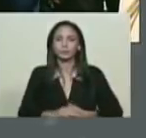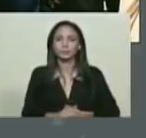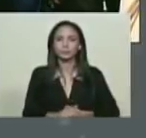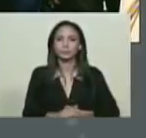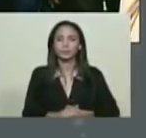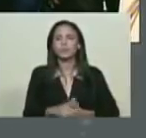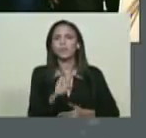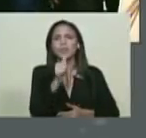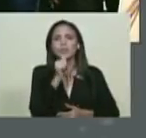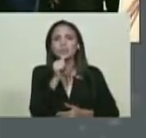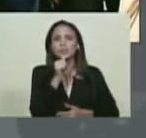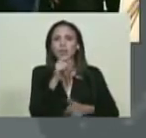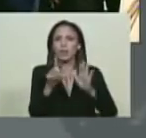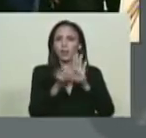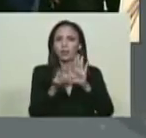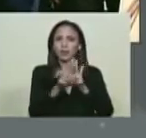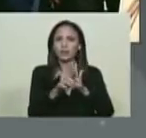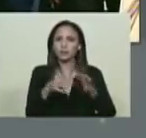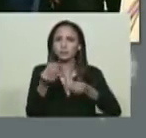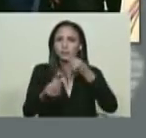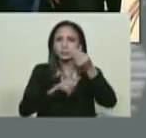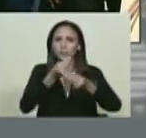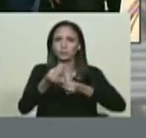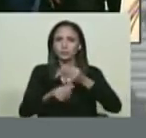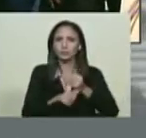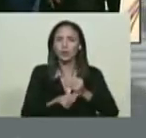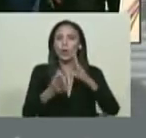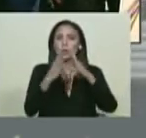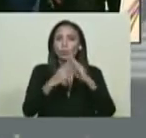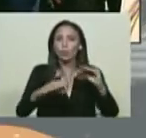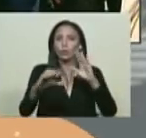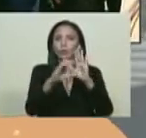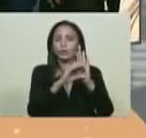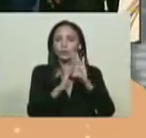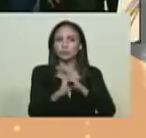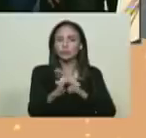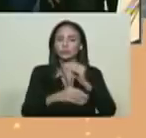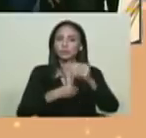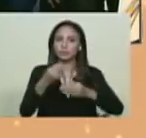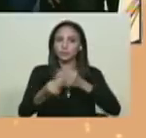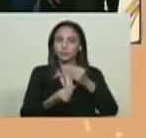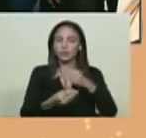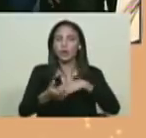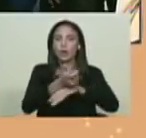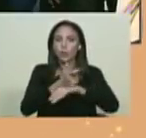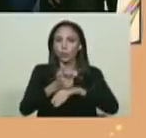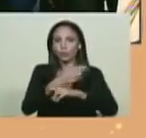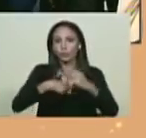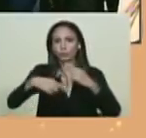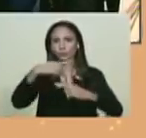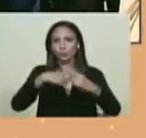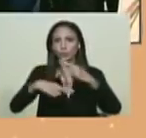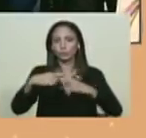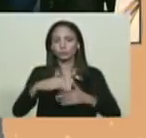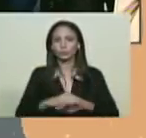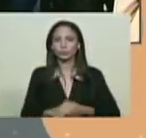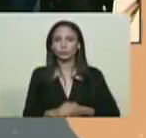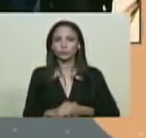Ahora, ¿quién va a aplicar la ley? La constituyente, el gobierno revolucionario